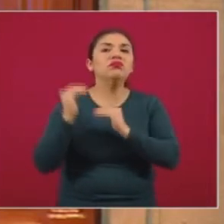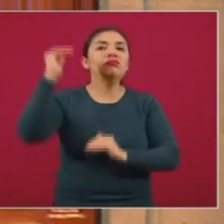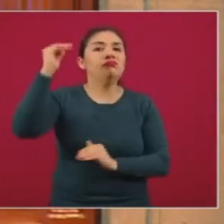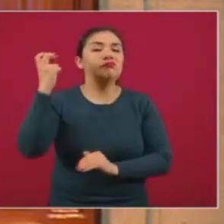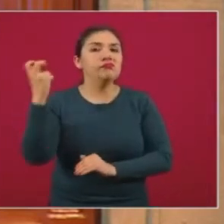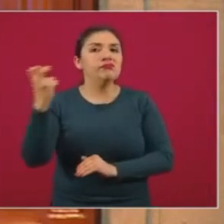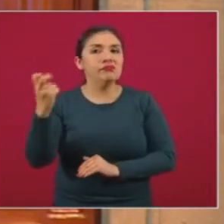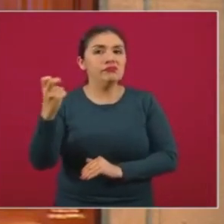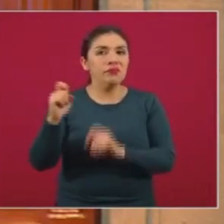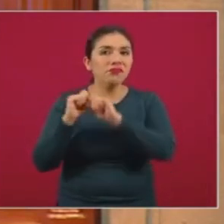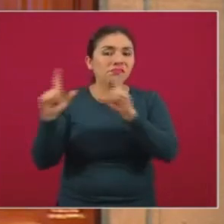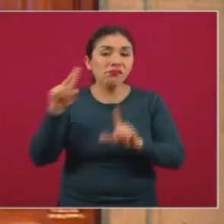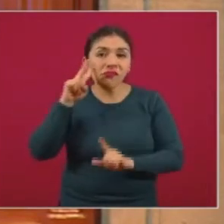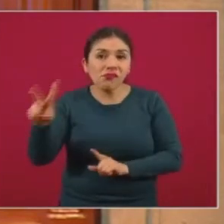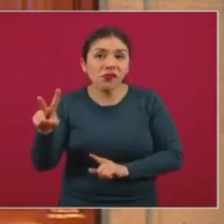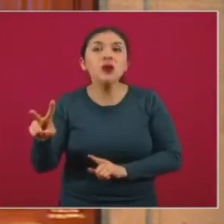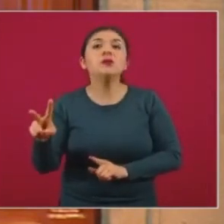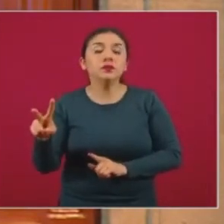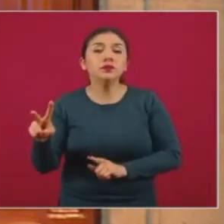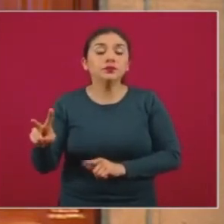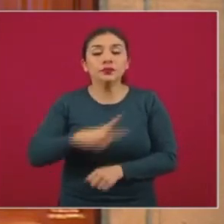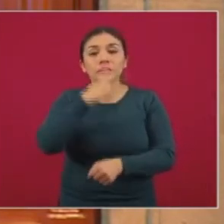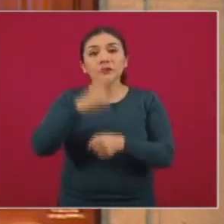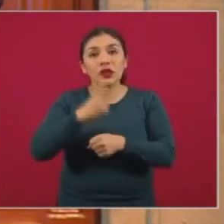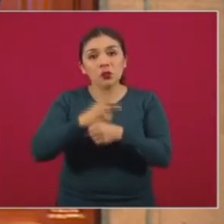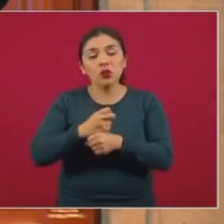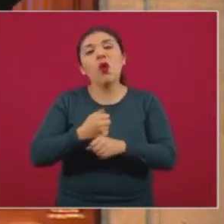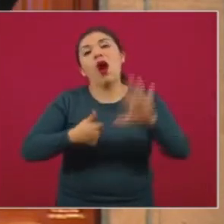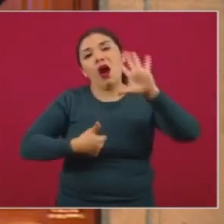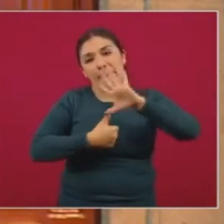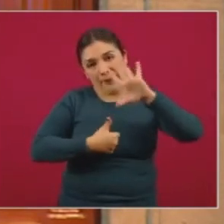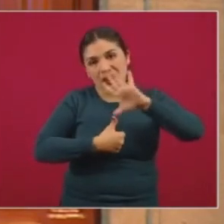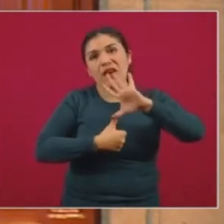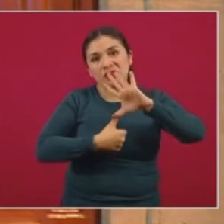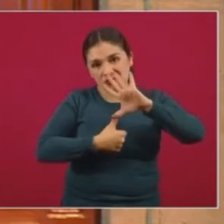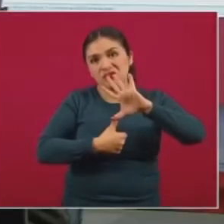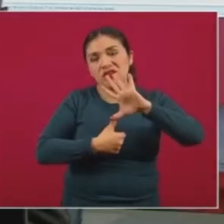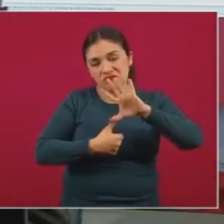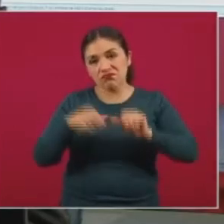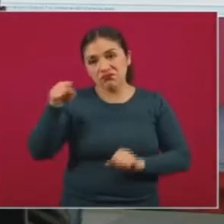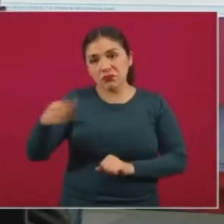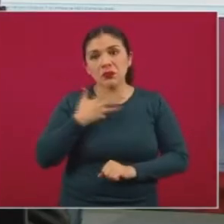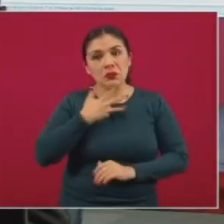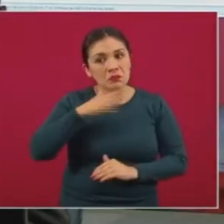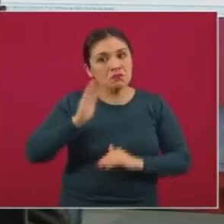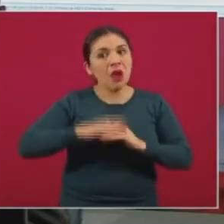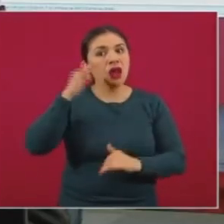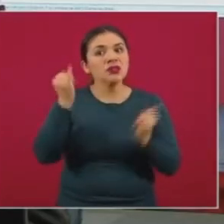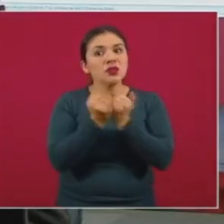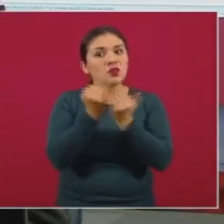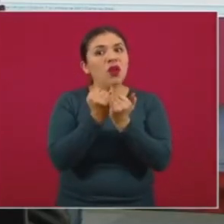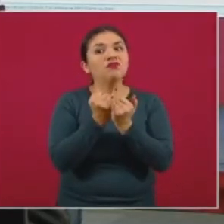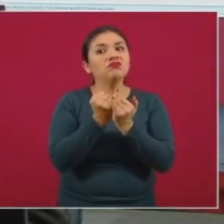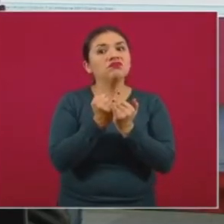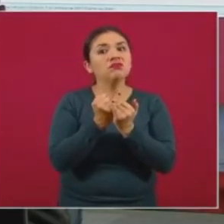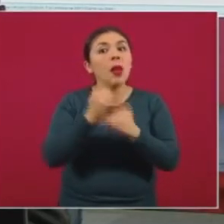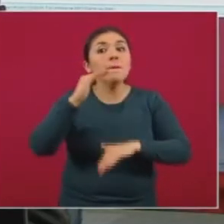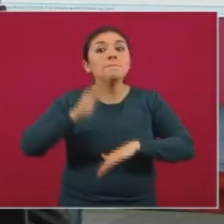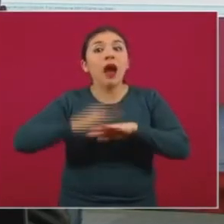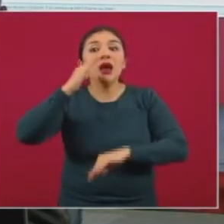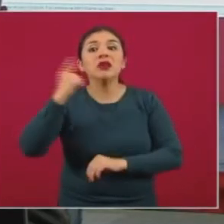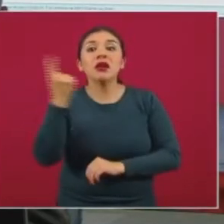esta presentación. La sigue sí América del Norte, que además ha tenido un incremento que ya superó